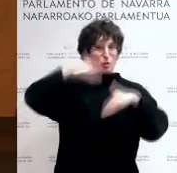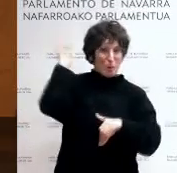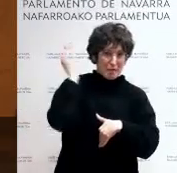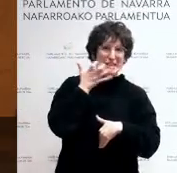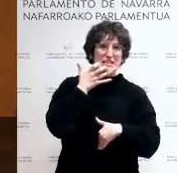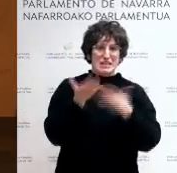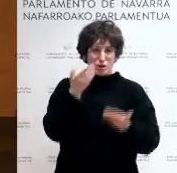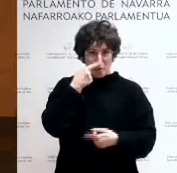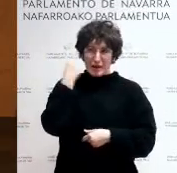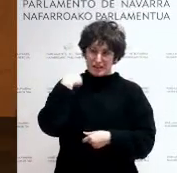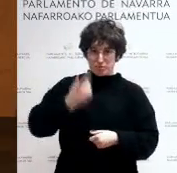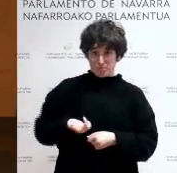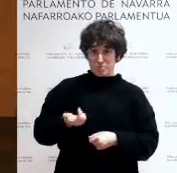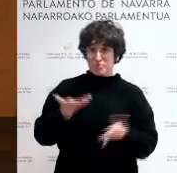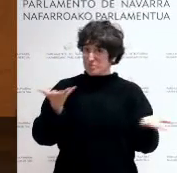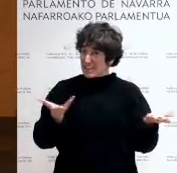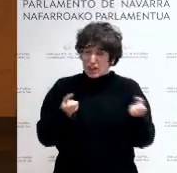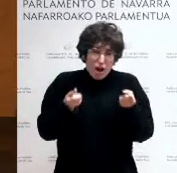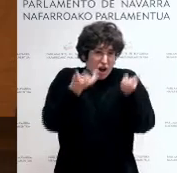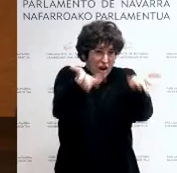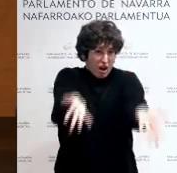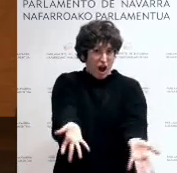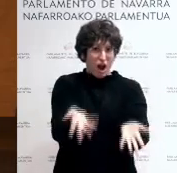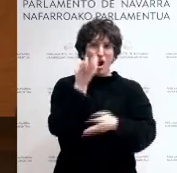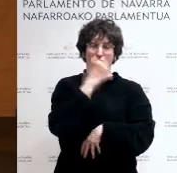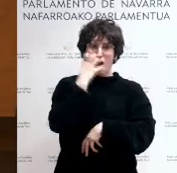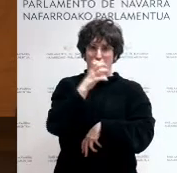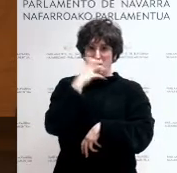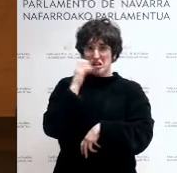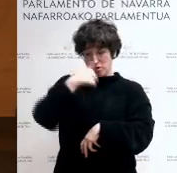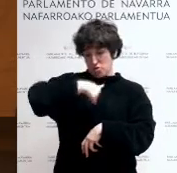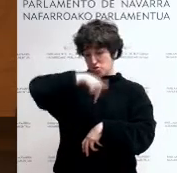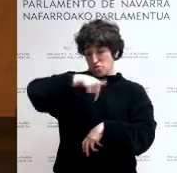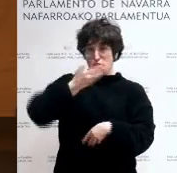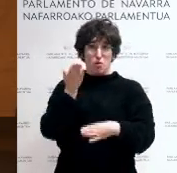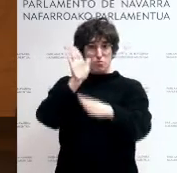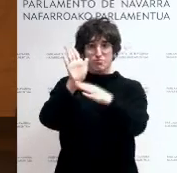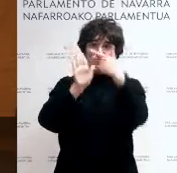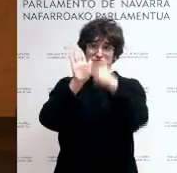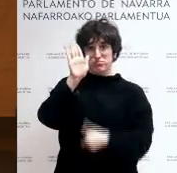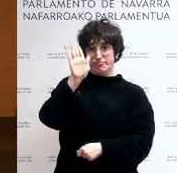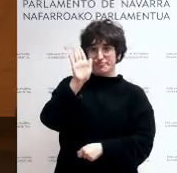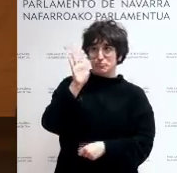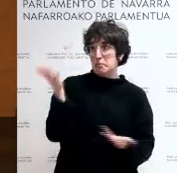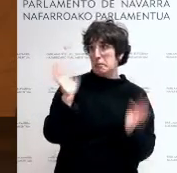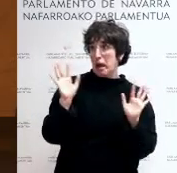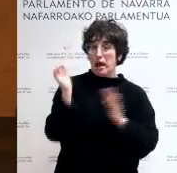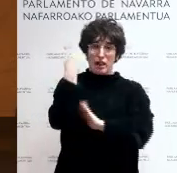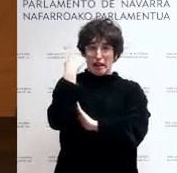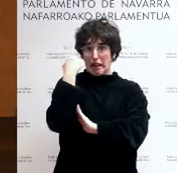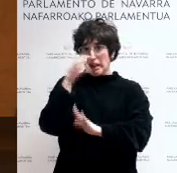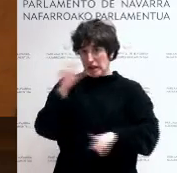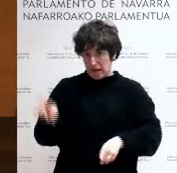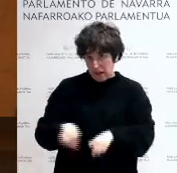Estas cifras de quejas y reclamaciones, que yo las suelo exponer aquí y que pasan, bueno, por este hemiciclo como si nada, responden, señorías,